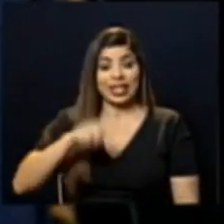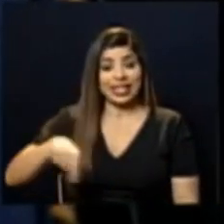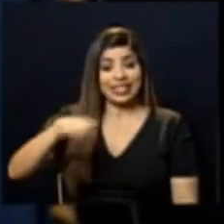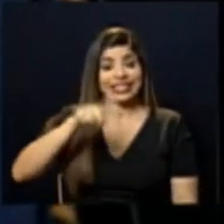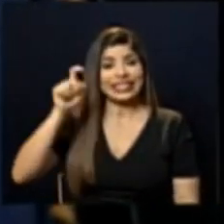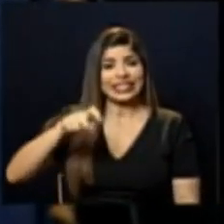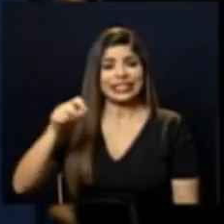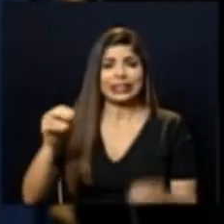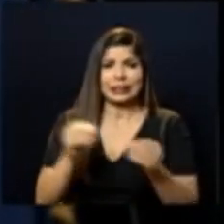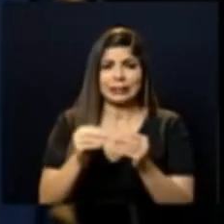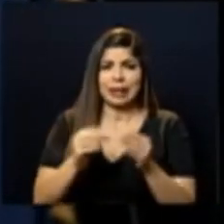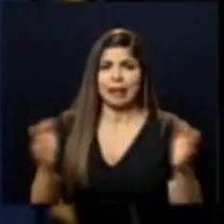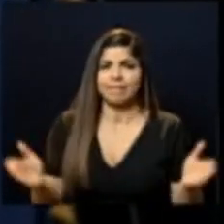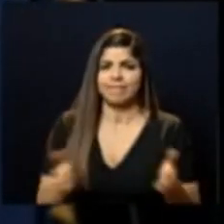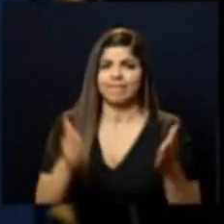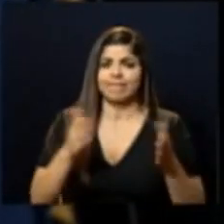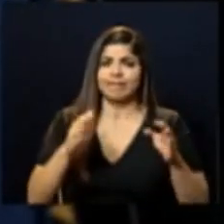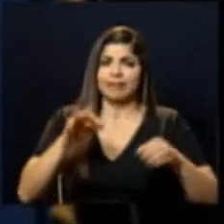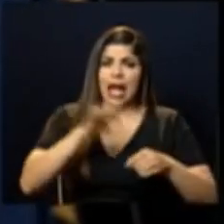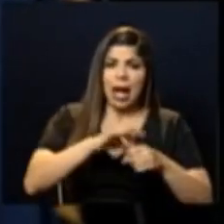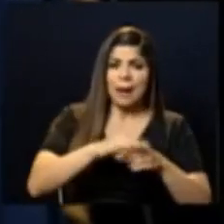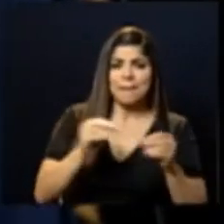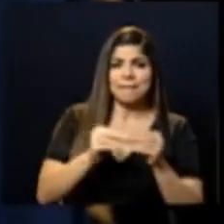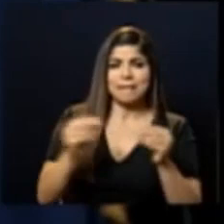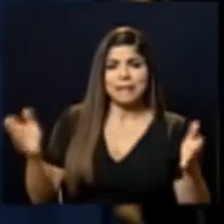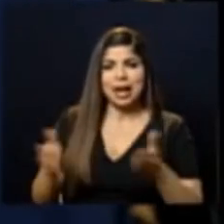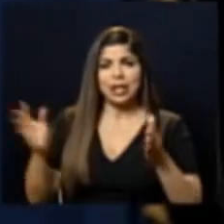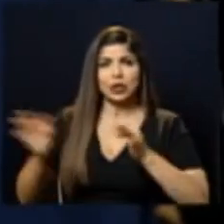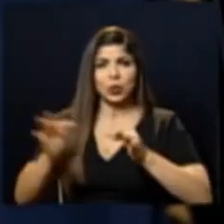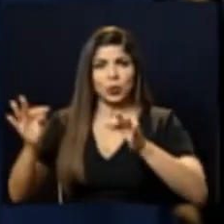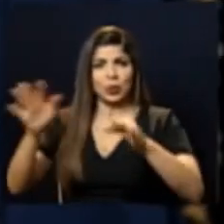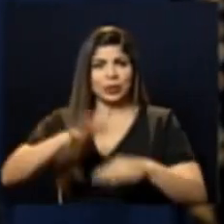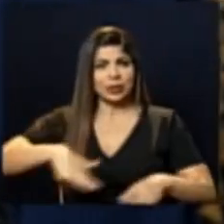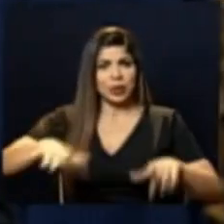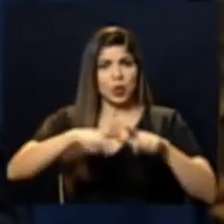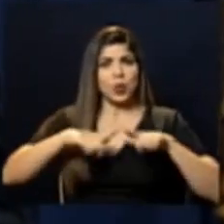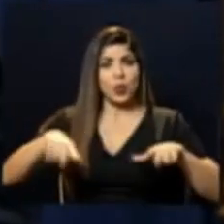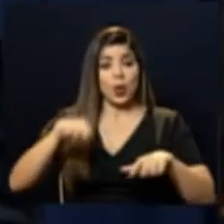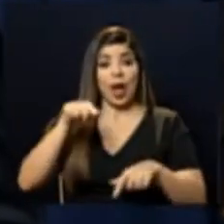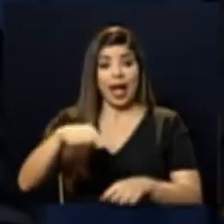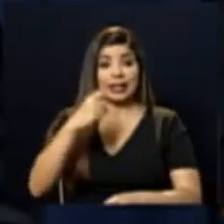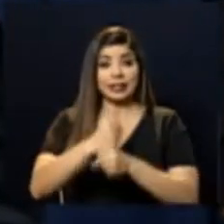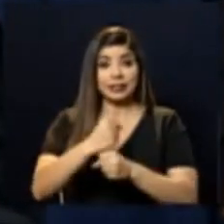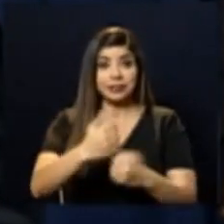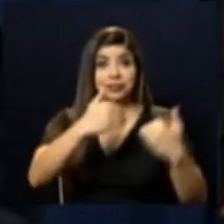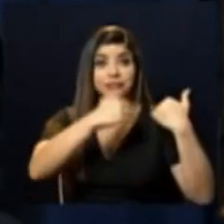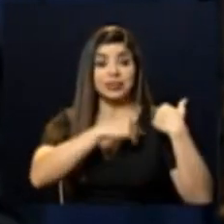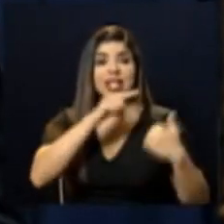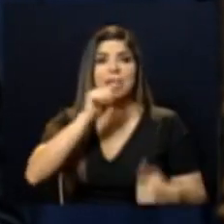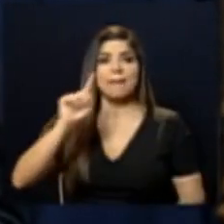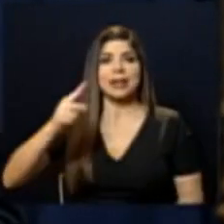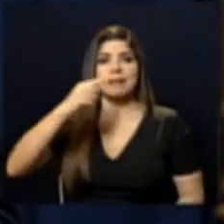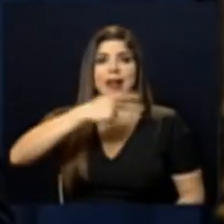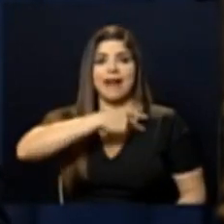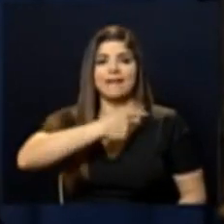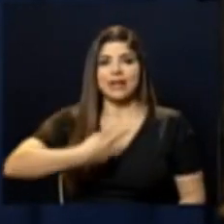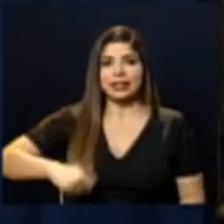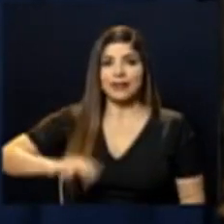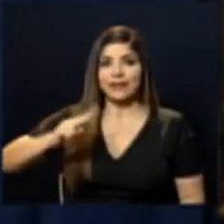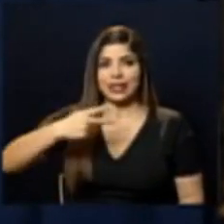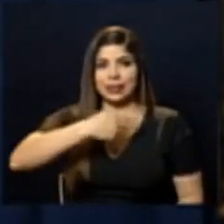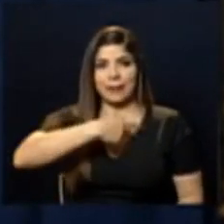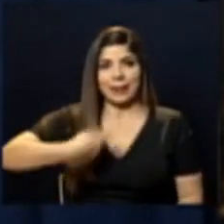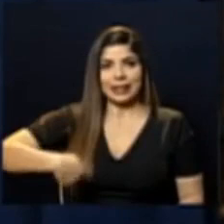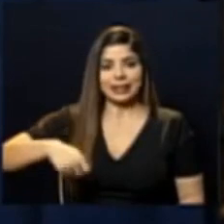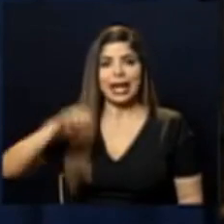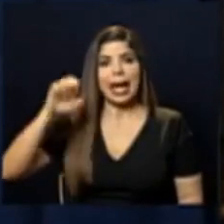aún más el sector agropecuario y turístico de esta región. Esta es la tarea que le he solicitado a la primera vicepresidenta de la República,